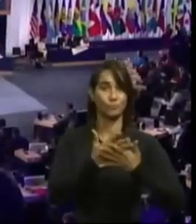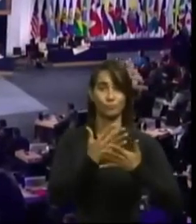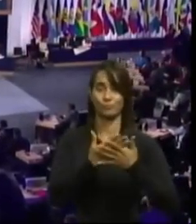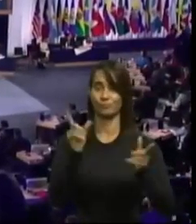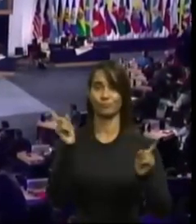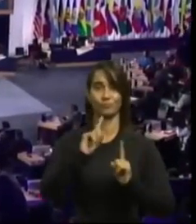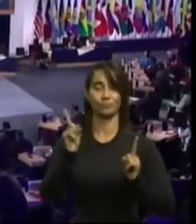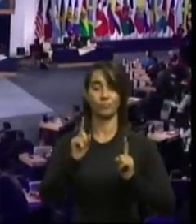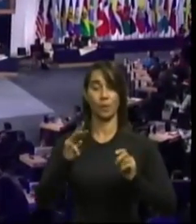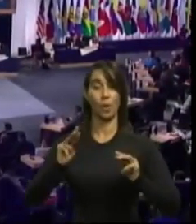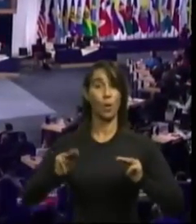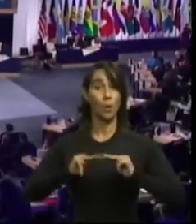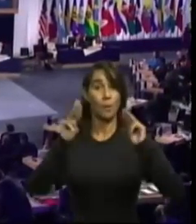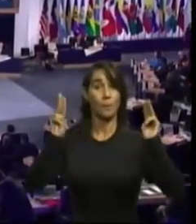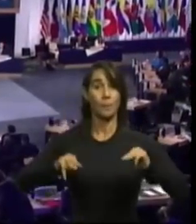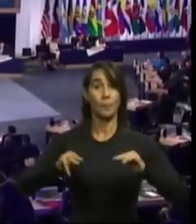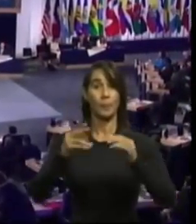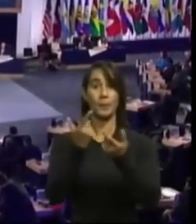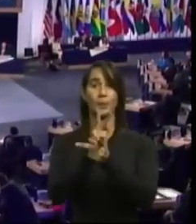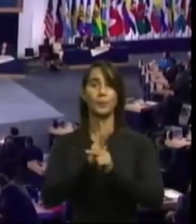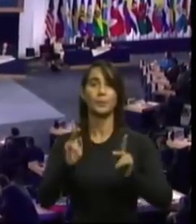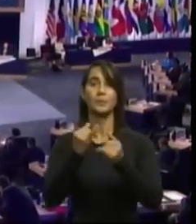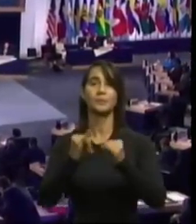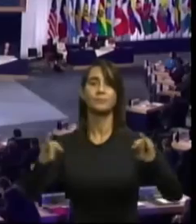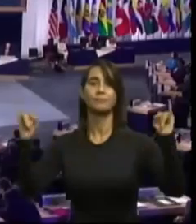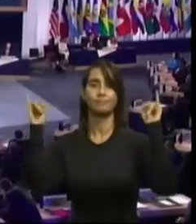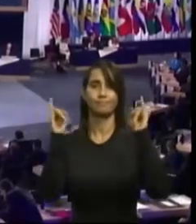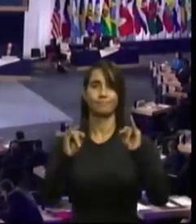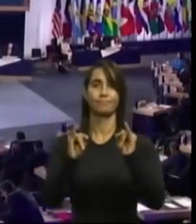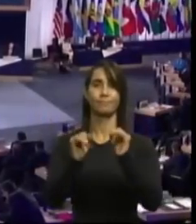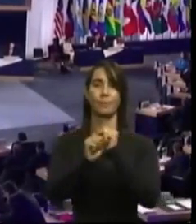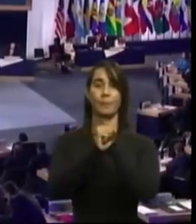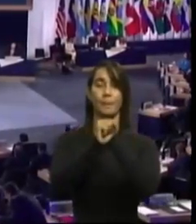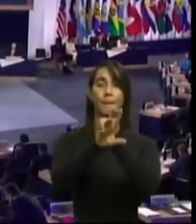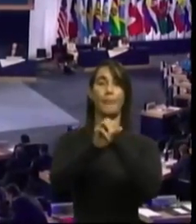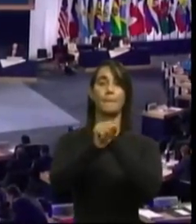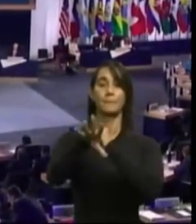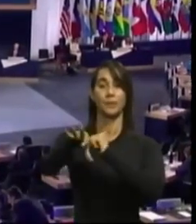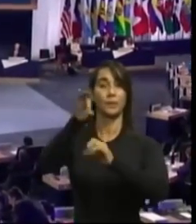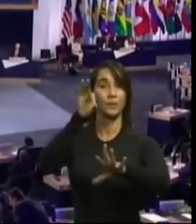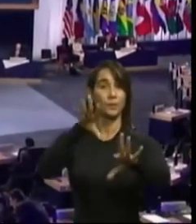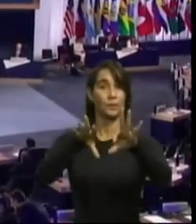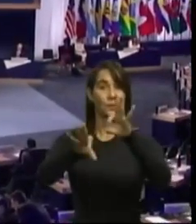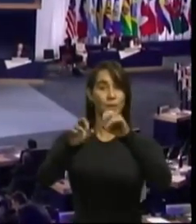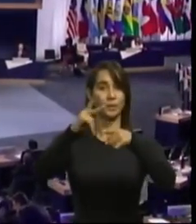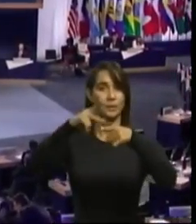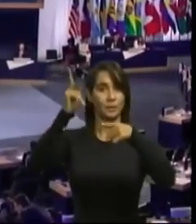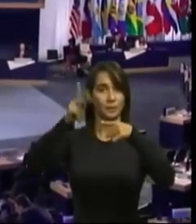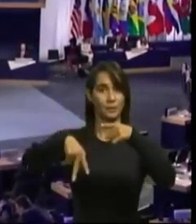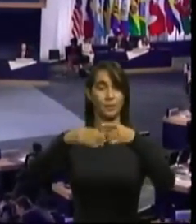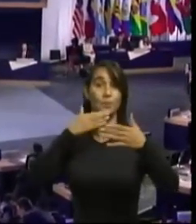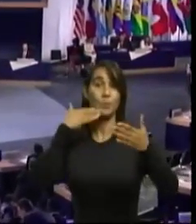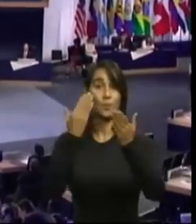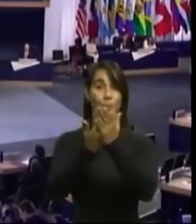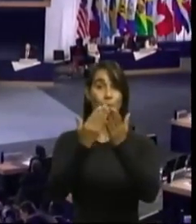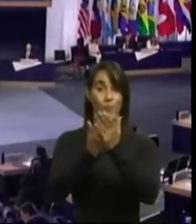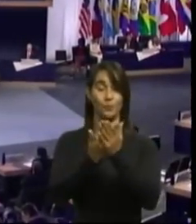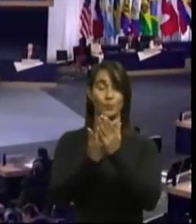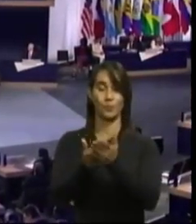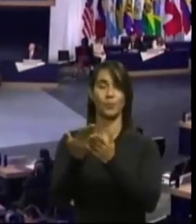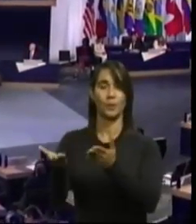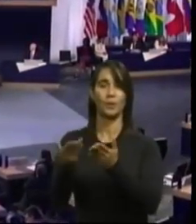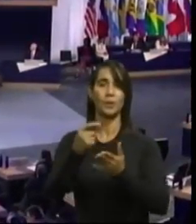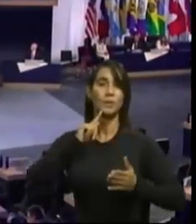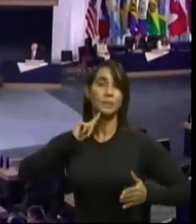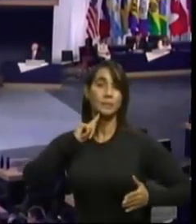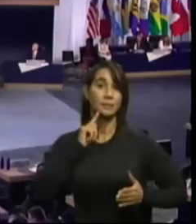Hemos nombrado un Ministerio Público independiente y hemos promovido la designación de profesionales autónomos en organismos neurálgicos,